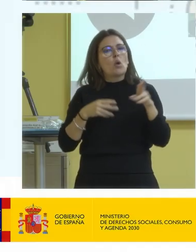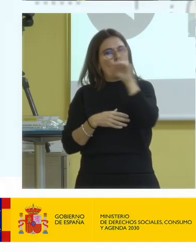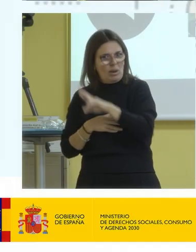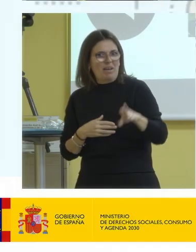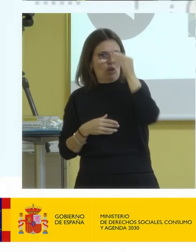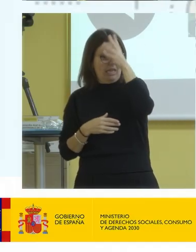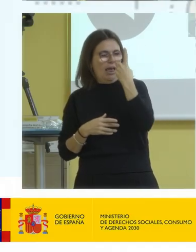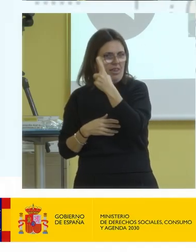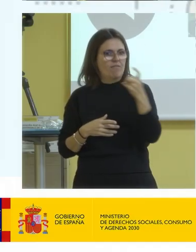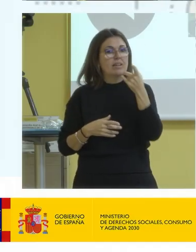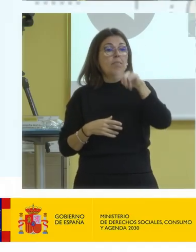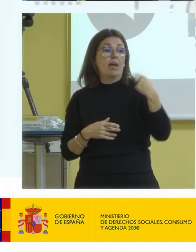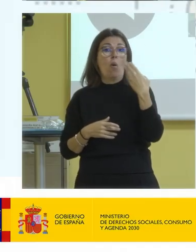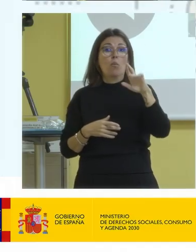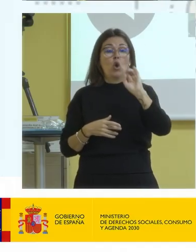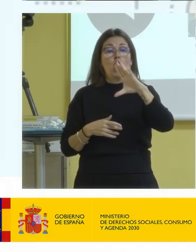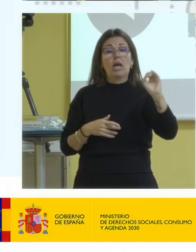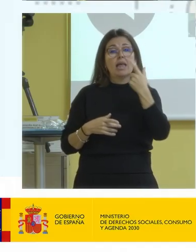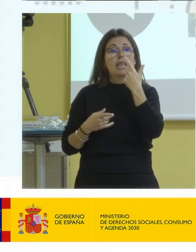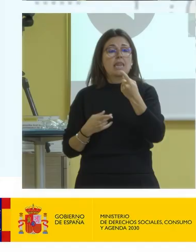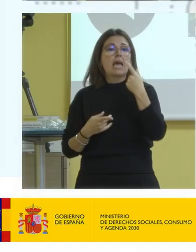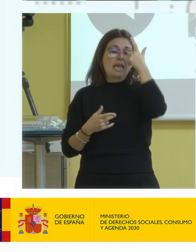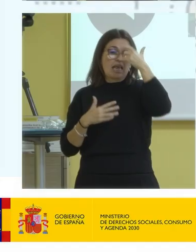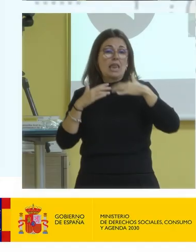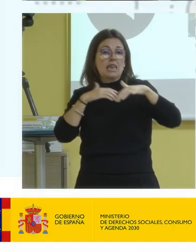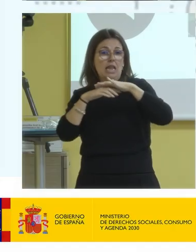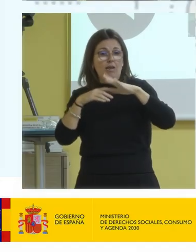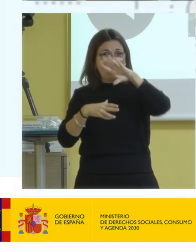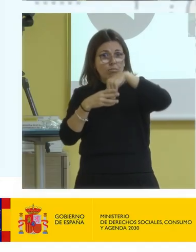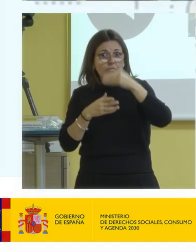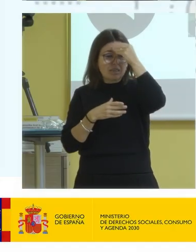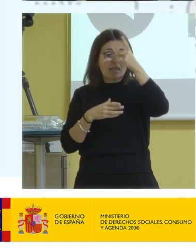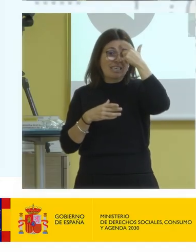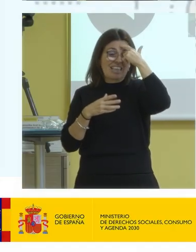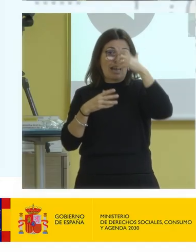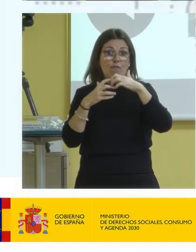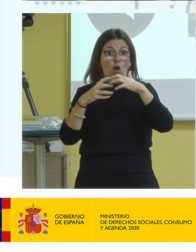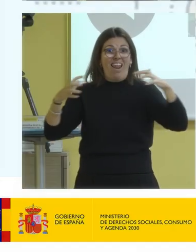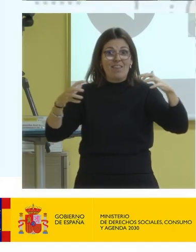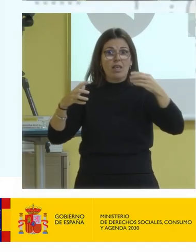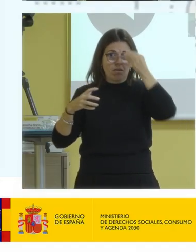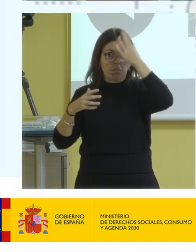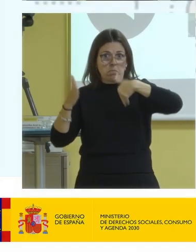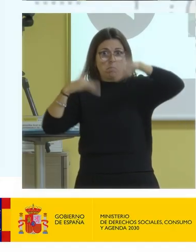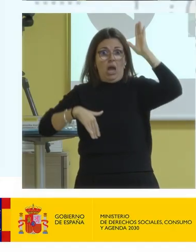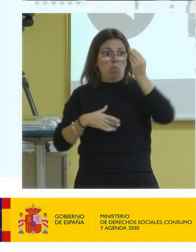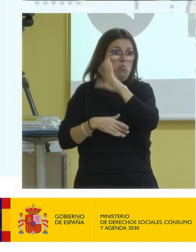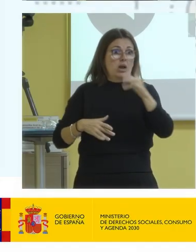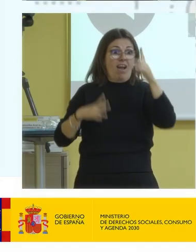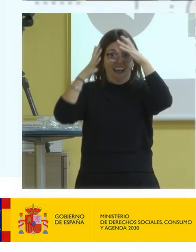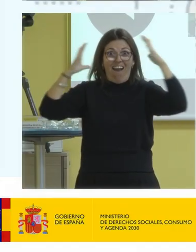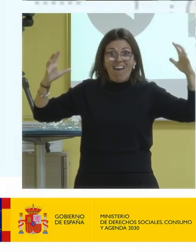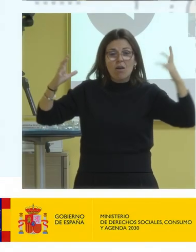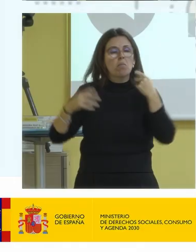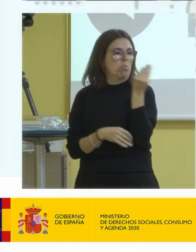van, nuestro amigo Broca dijo, a ver, si el cerebro es la inteligencia, cuanto más grande sea el cerebro, mejor, ¿no? Entonces ya sabéis, todos los que tengan la cabeza muy